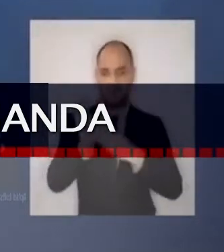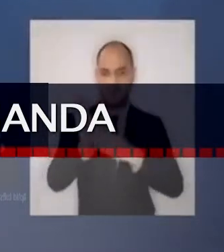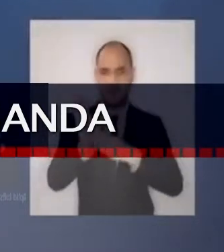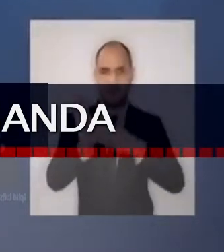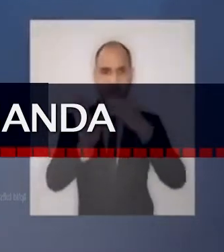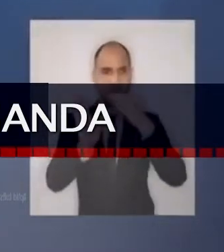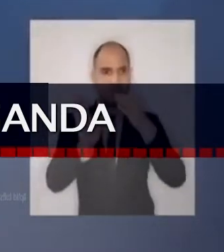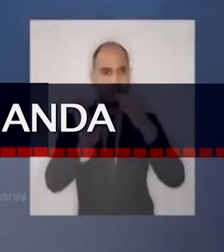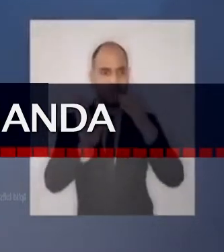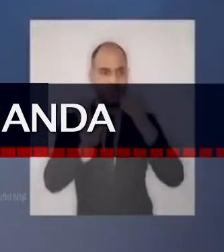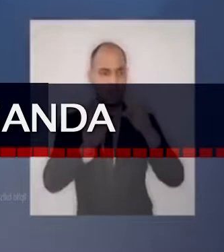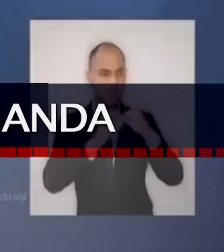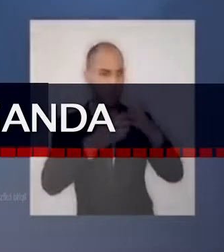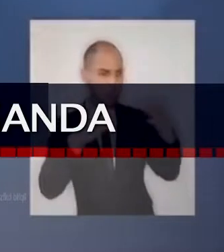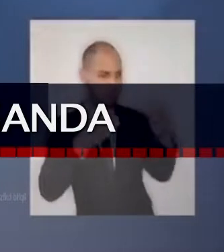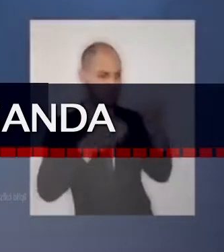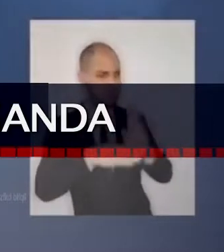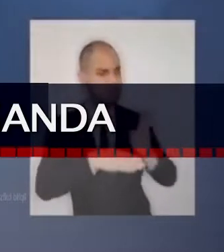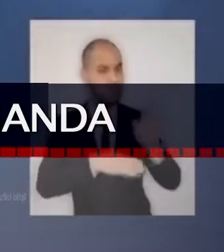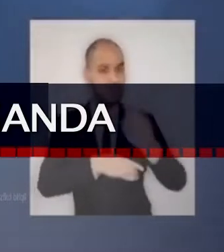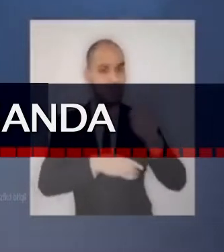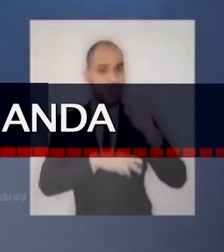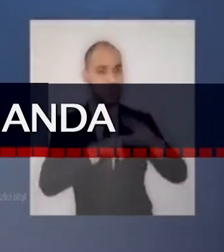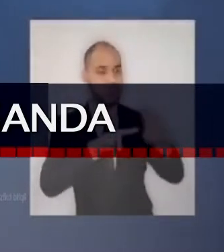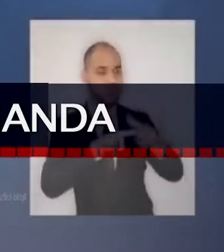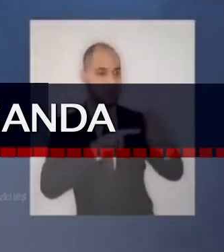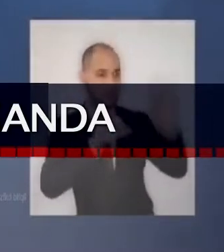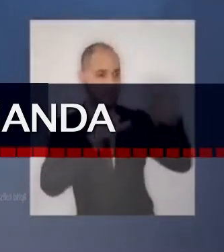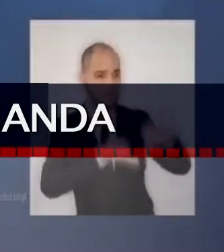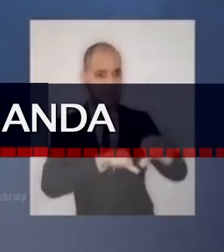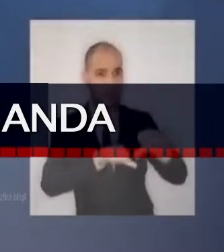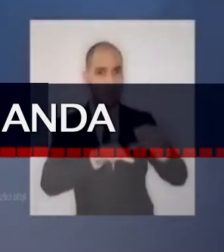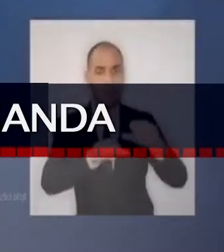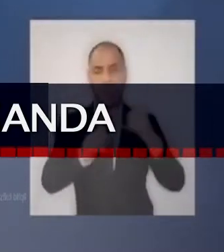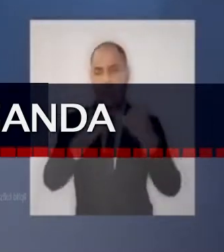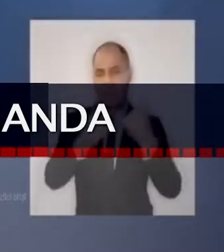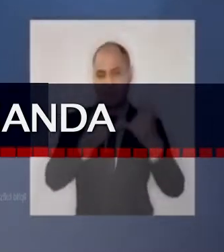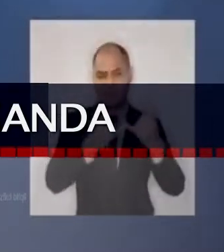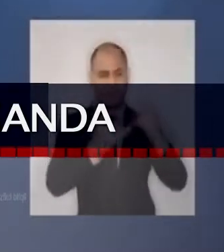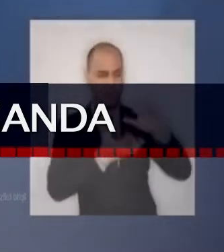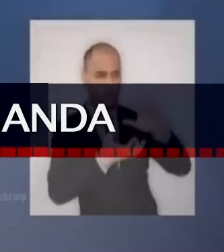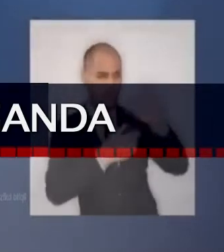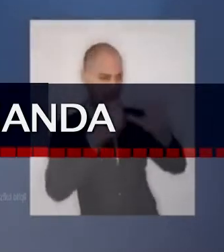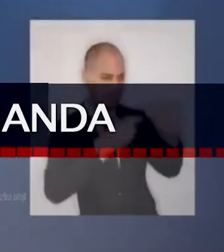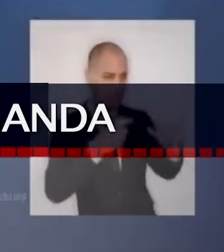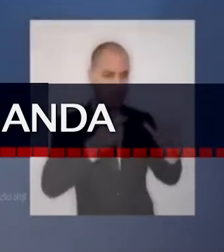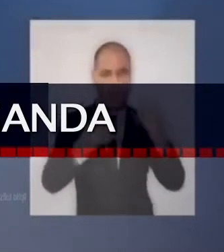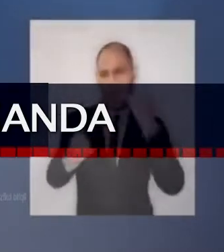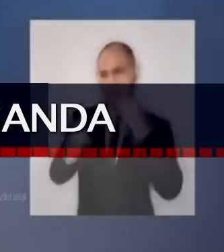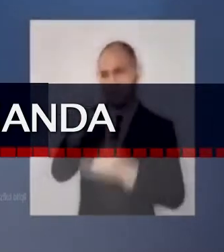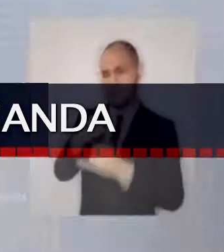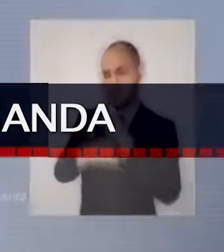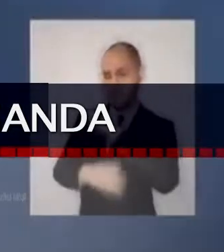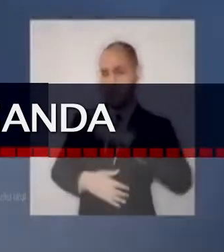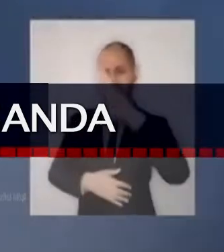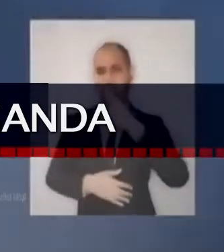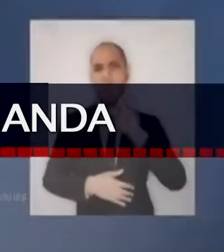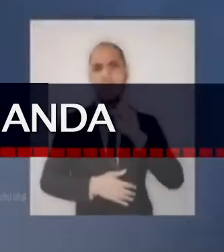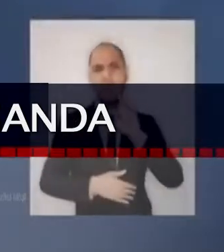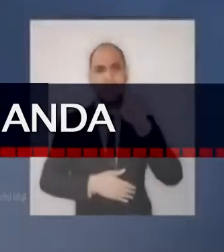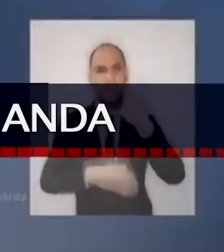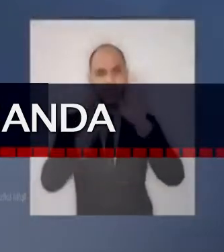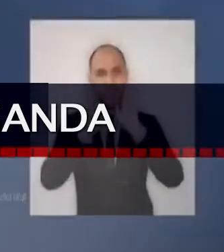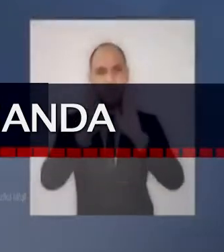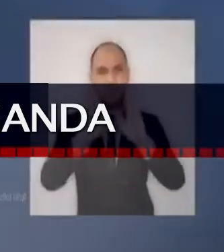Evangélicas, un conjunto de diversas entidades con formas organizacionales y prácticas diversas, aunque coincidan en